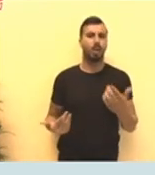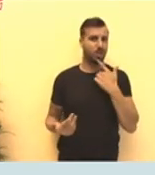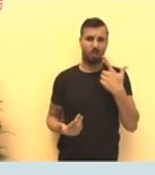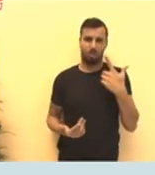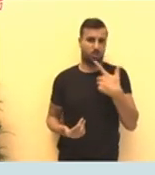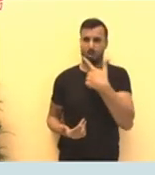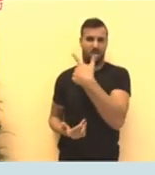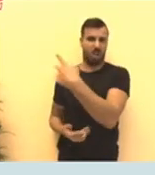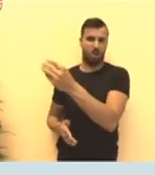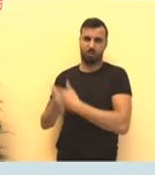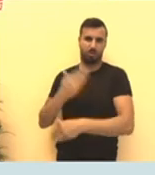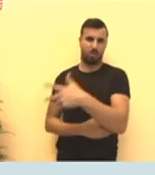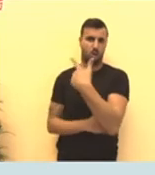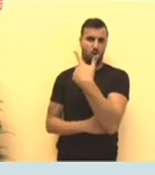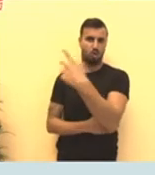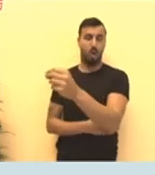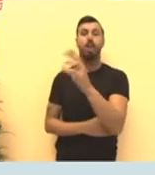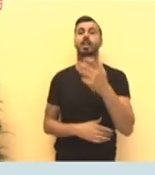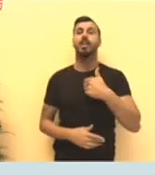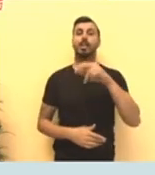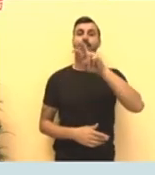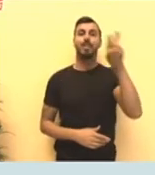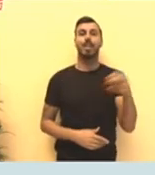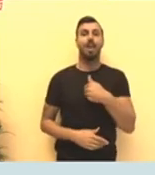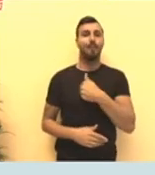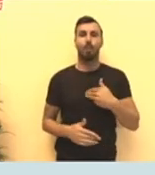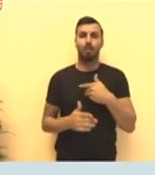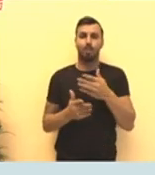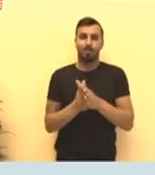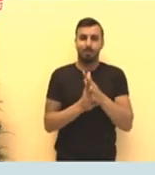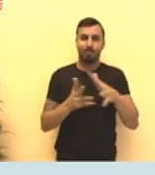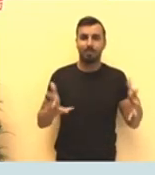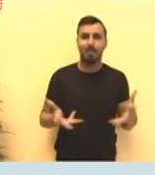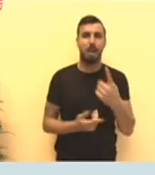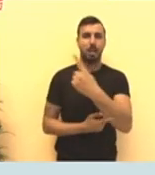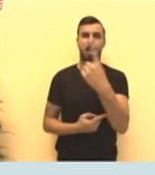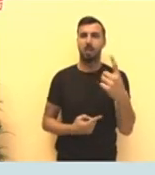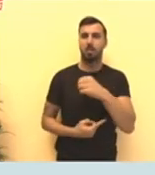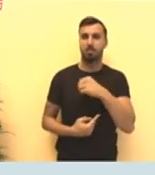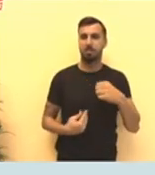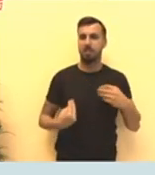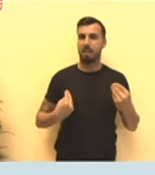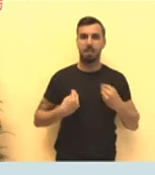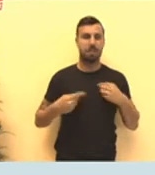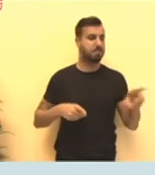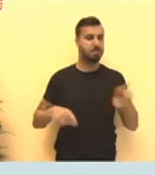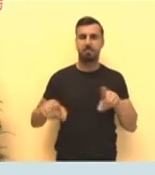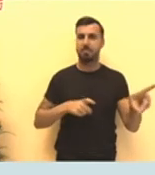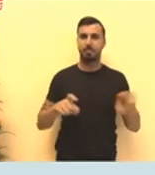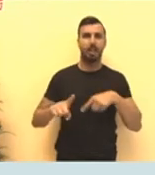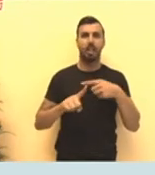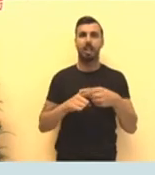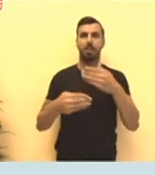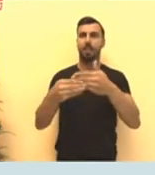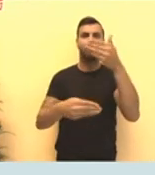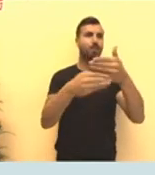El paradigma de la diversidad funcional reivindica la autonomía de las personas para decidir su vida y se centra en la eliminación de cualquier tipo de barrera para